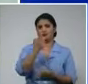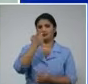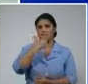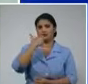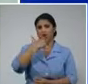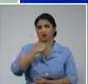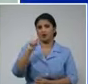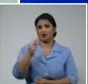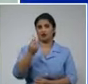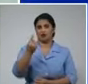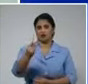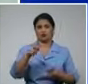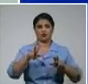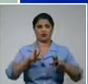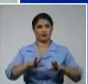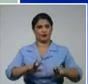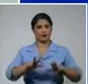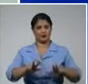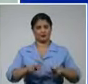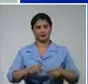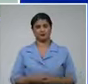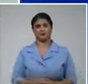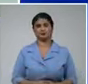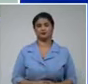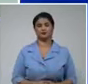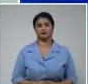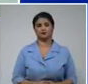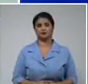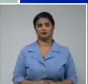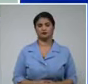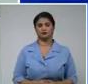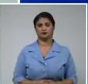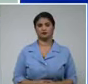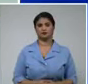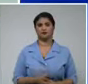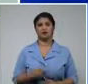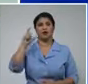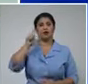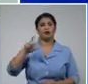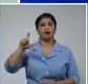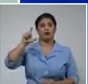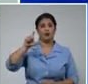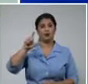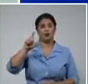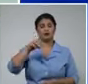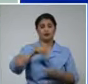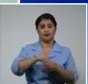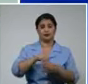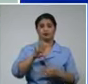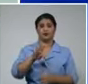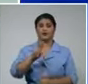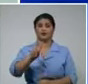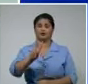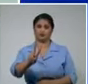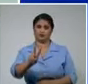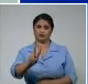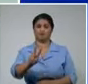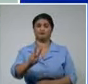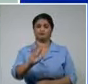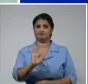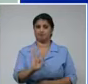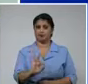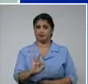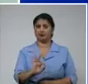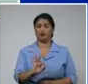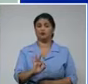en Morón. Camagüey, 42 casos autóctonos ayer, a pesar de que todavía tiene